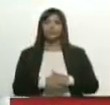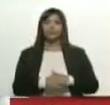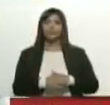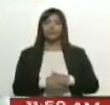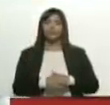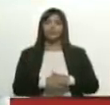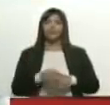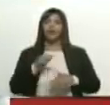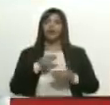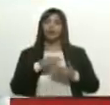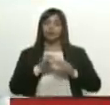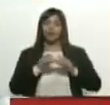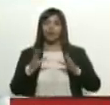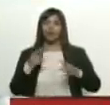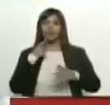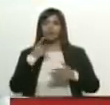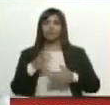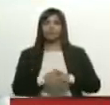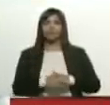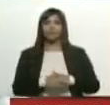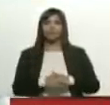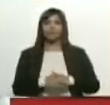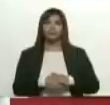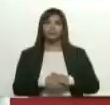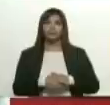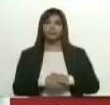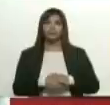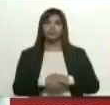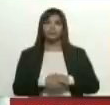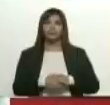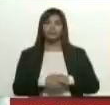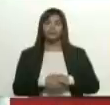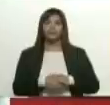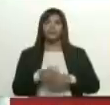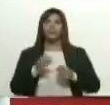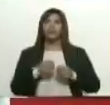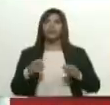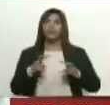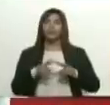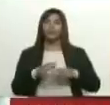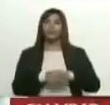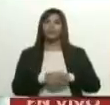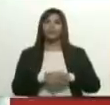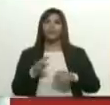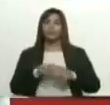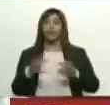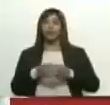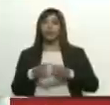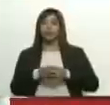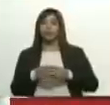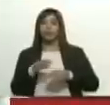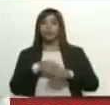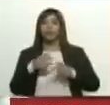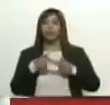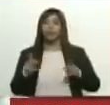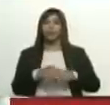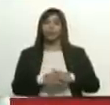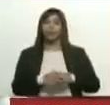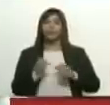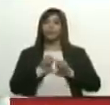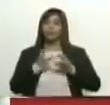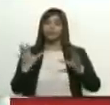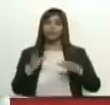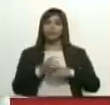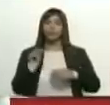Ahí está claramente los miembros de Naciones Unidas con el equipo del Ministerio Público